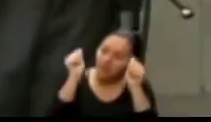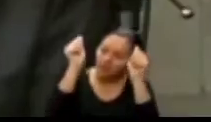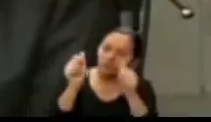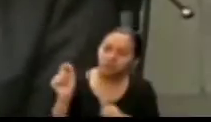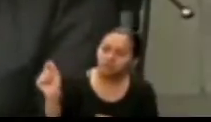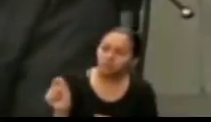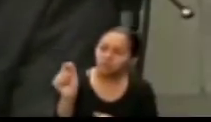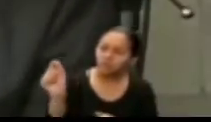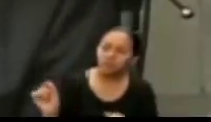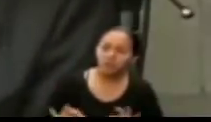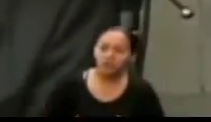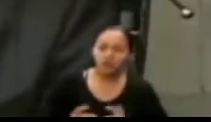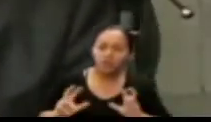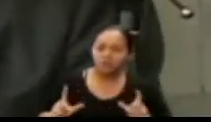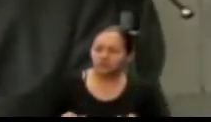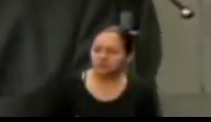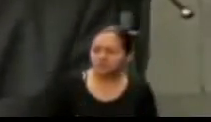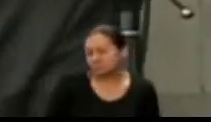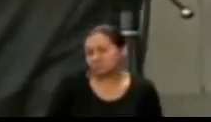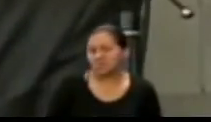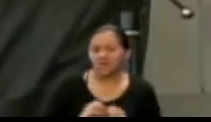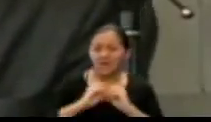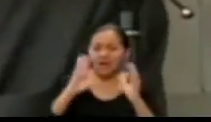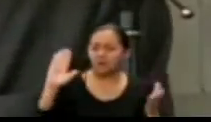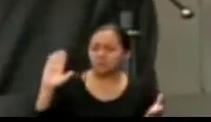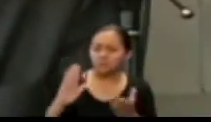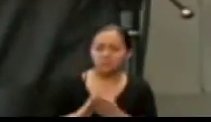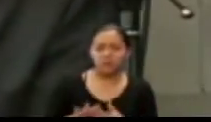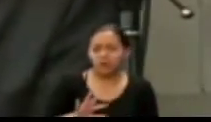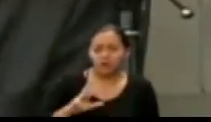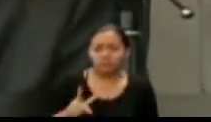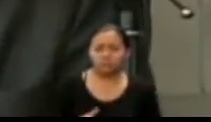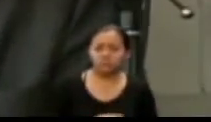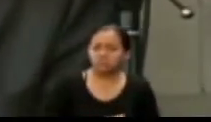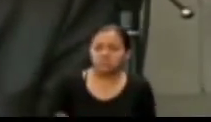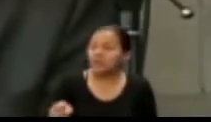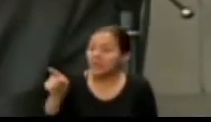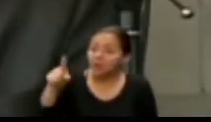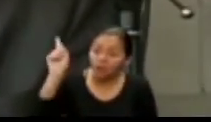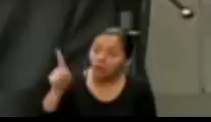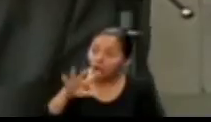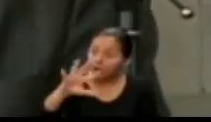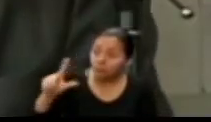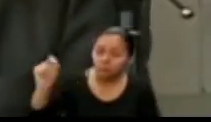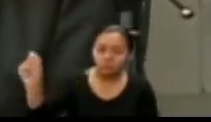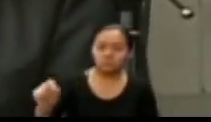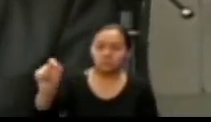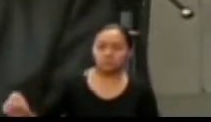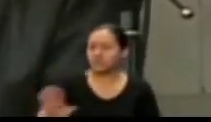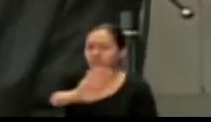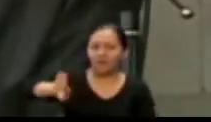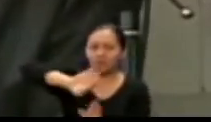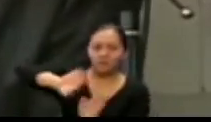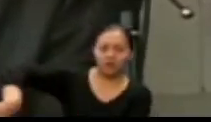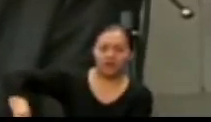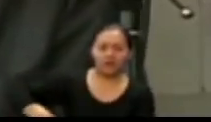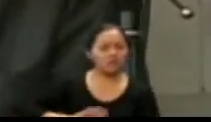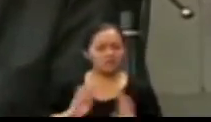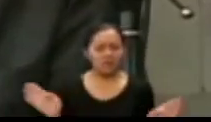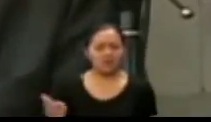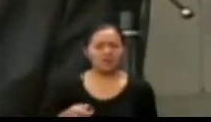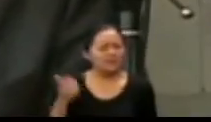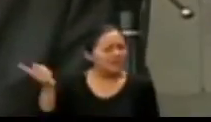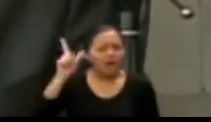por corrupción, evidentemente vamos a disminuir la corrupción, digamos, adentro de nuestro Estado. Se necesita poco, se